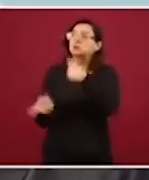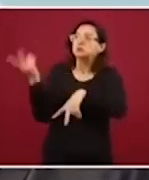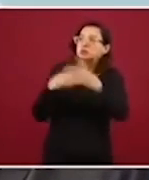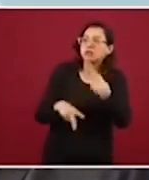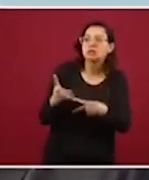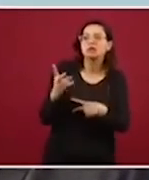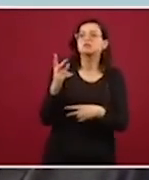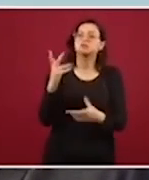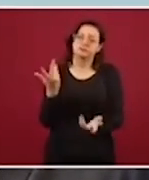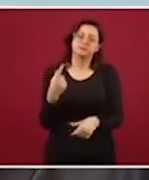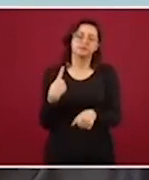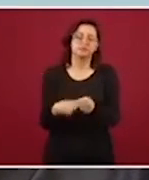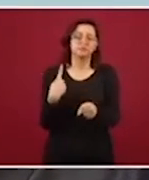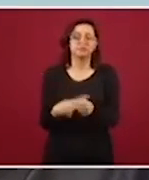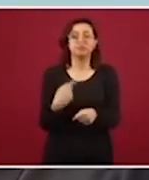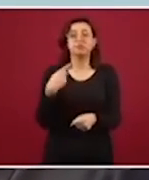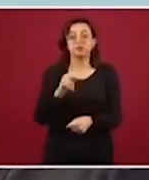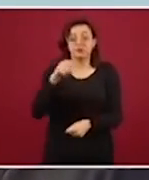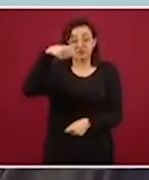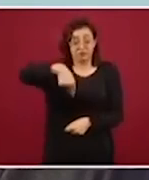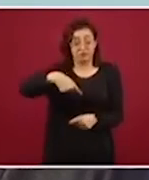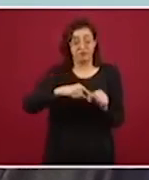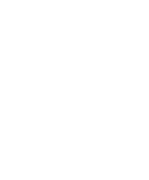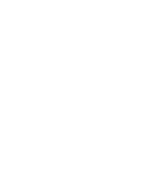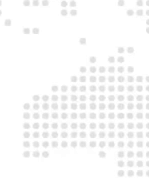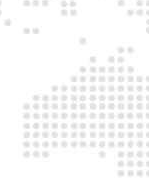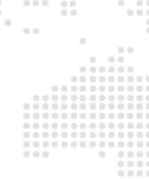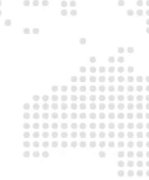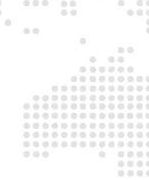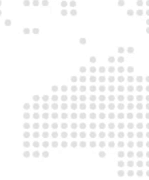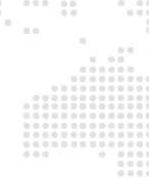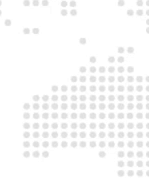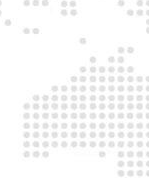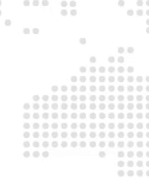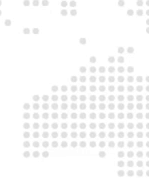un fenómeno de transmisión dentro del territorio